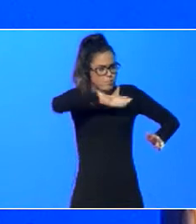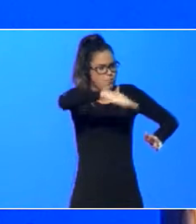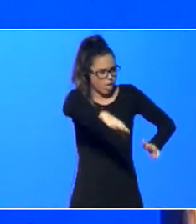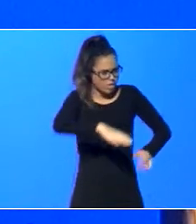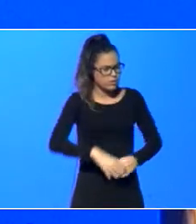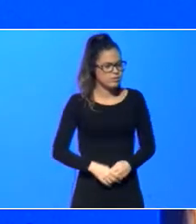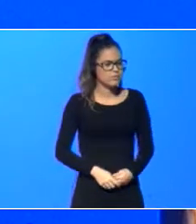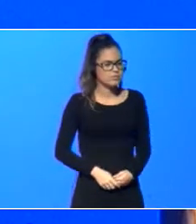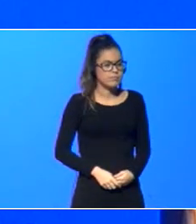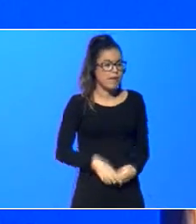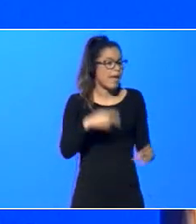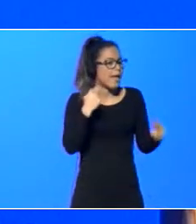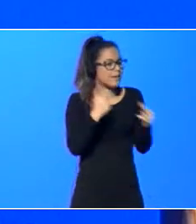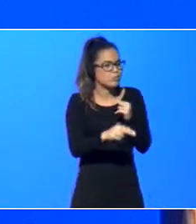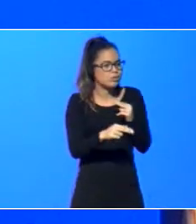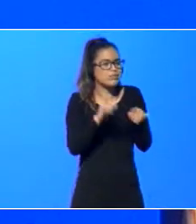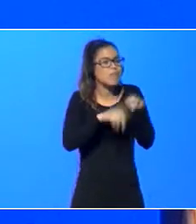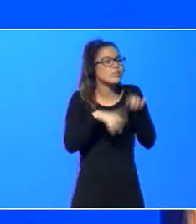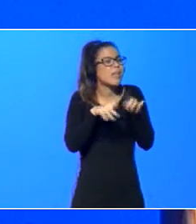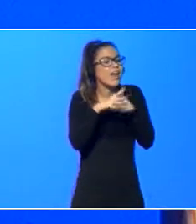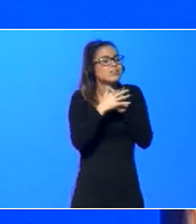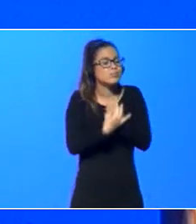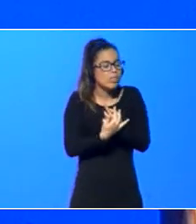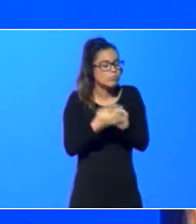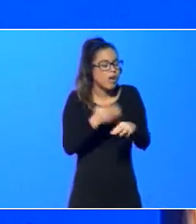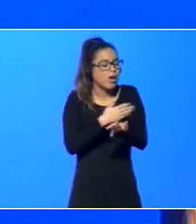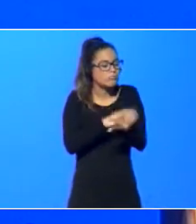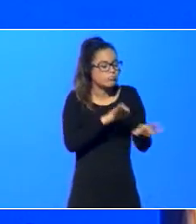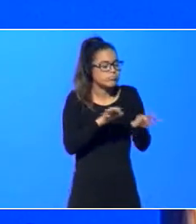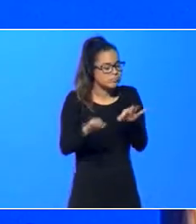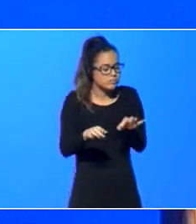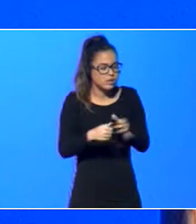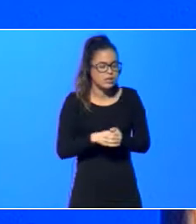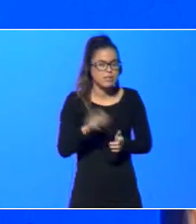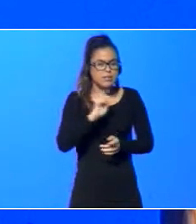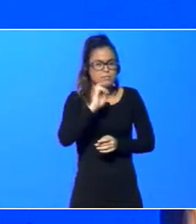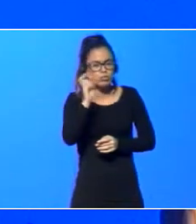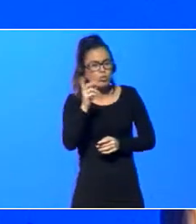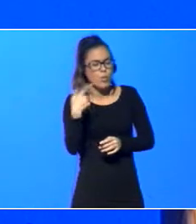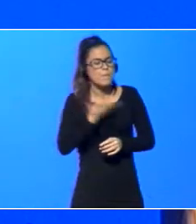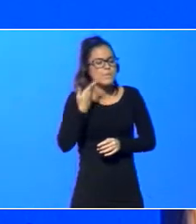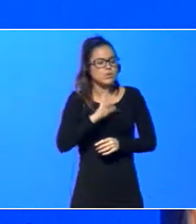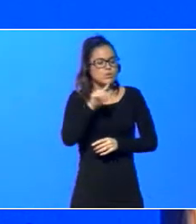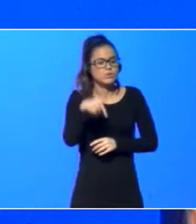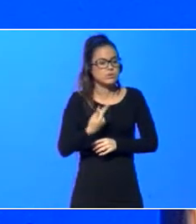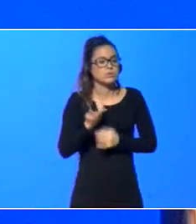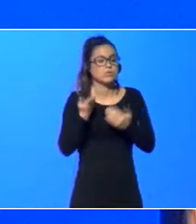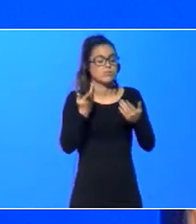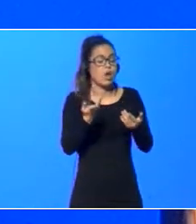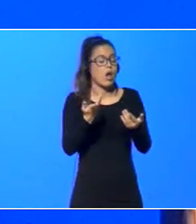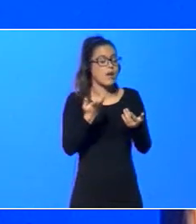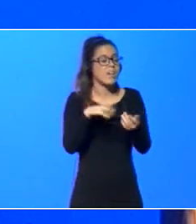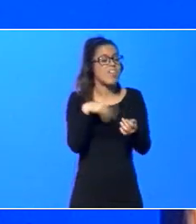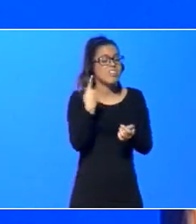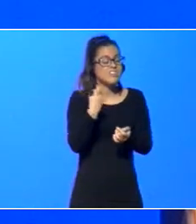Respuestas situacionales. Otro elemento que creo que es muy importante es entender que el concepto de necesidades educativas especiales, que